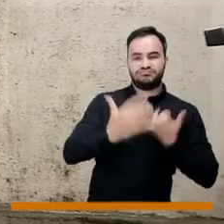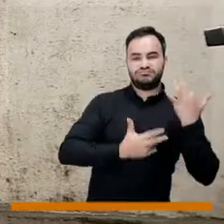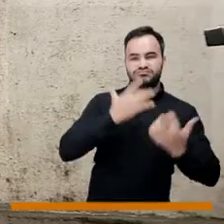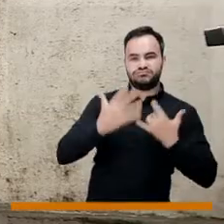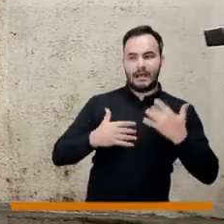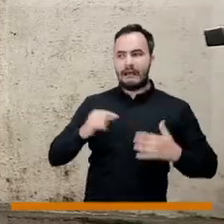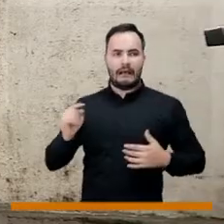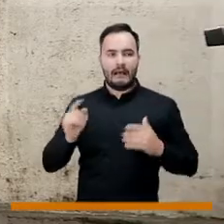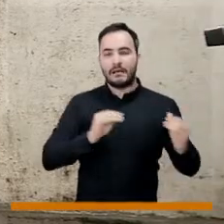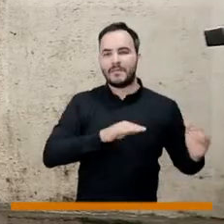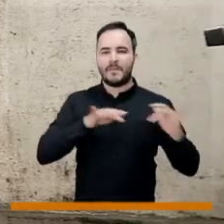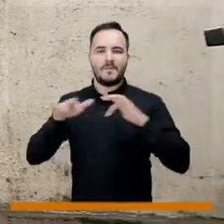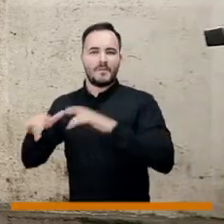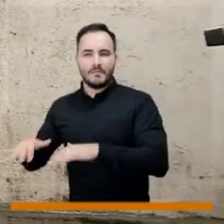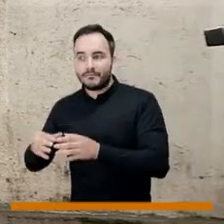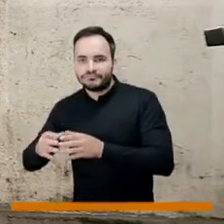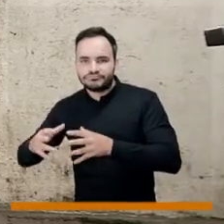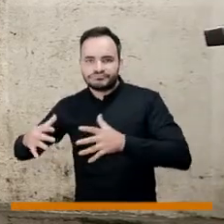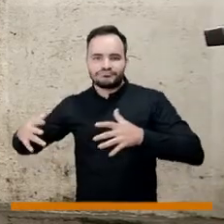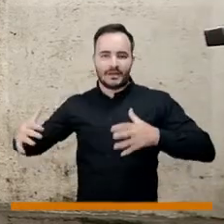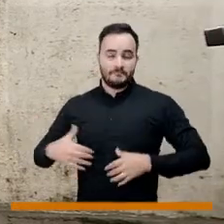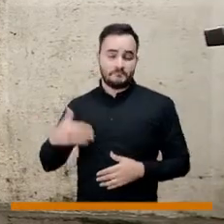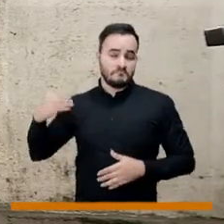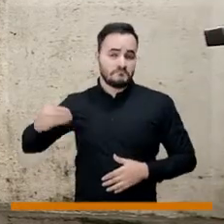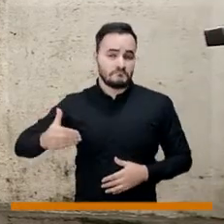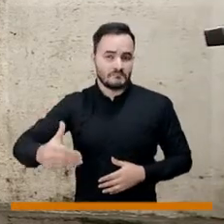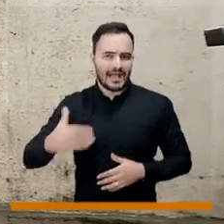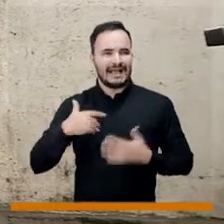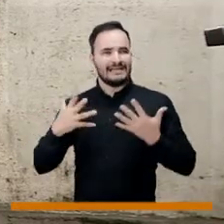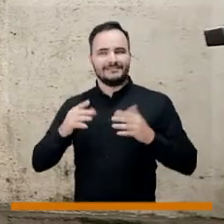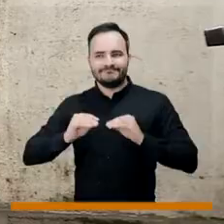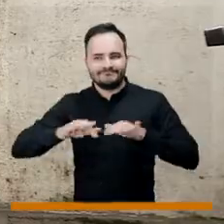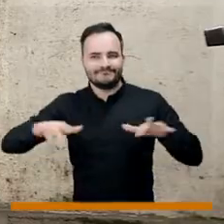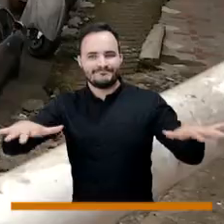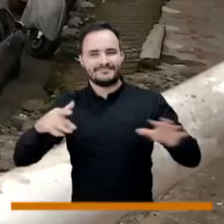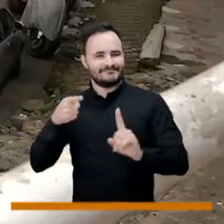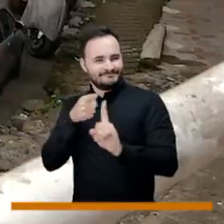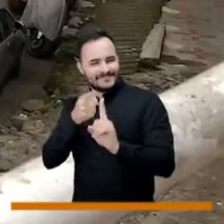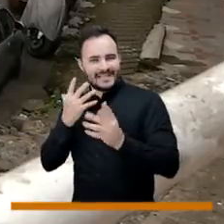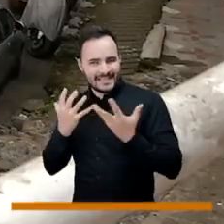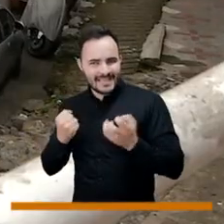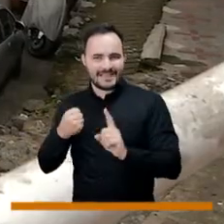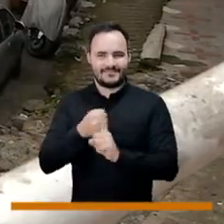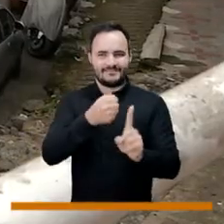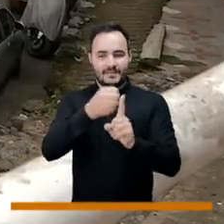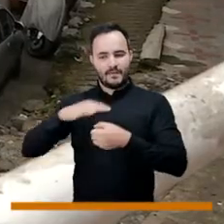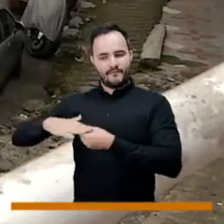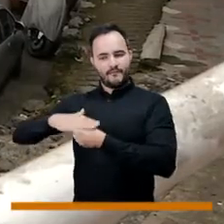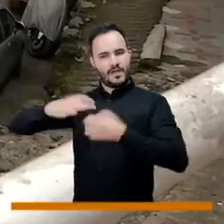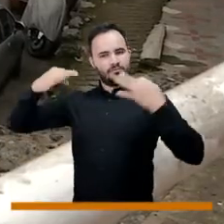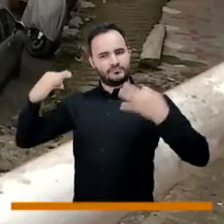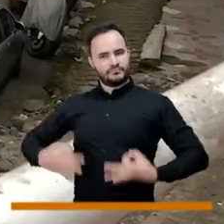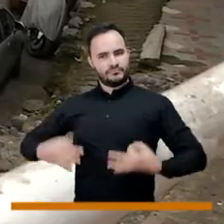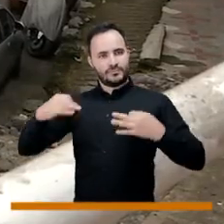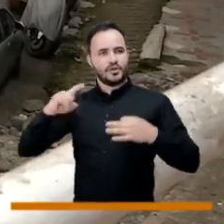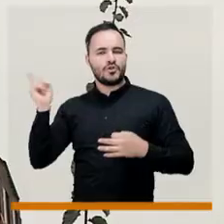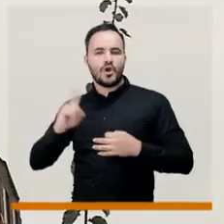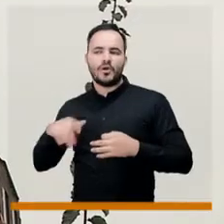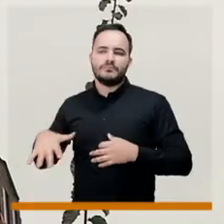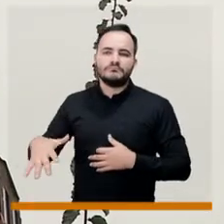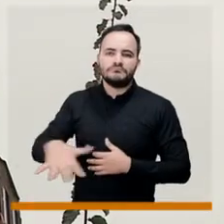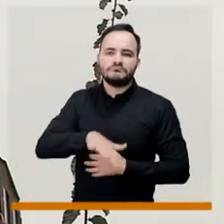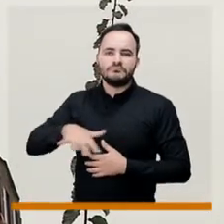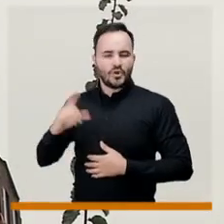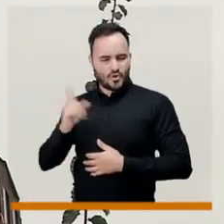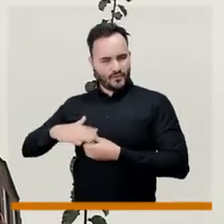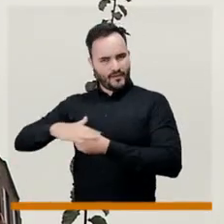hoy este espacio busca ser oficialmente reconocido como un barrio y aunque la comunidad con su vida y dinamismo ya lo